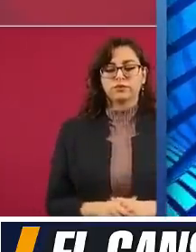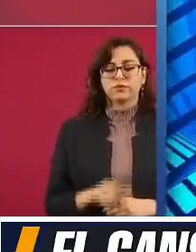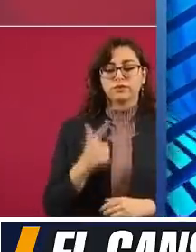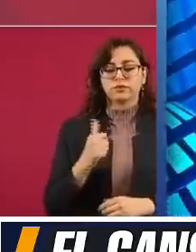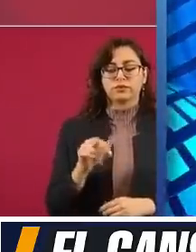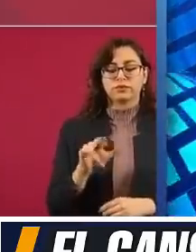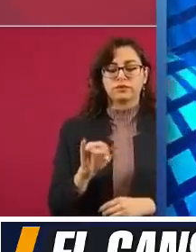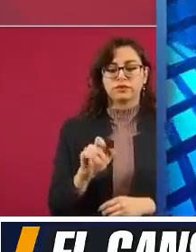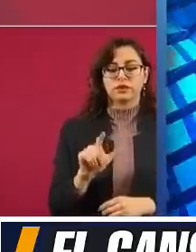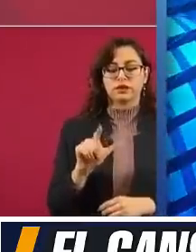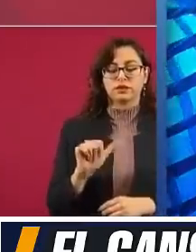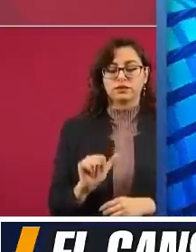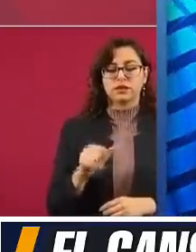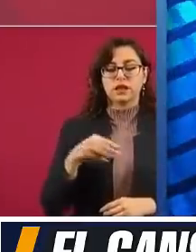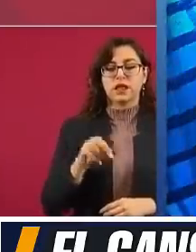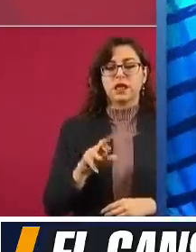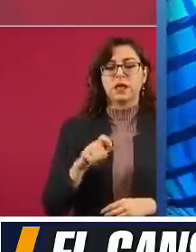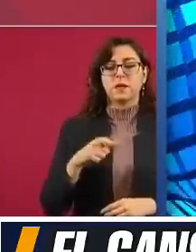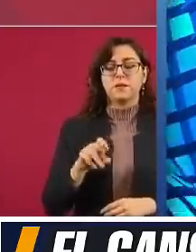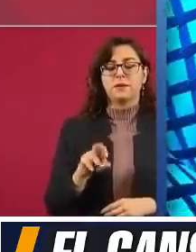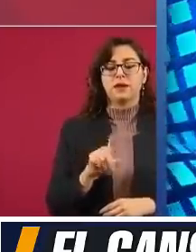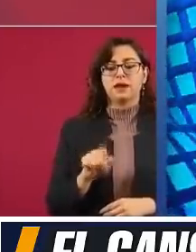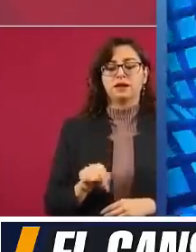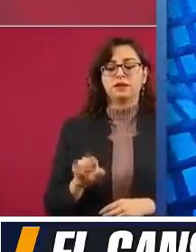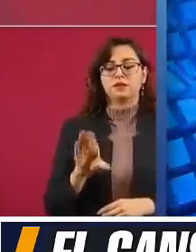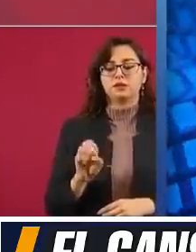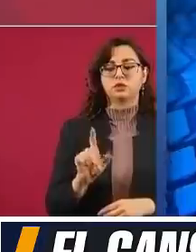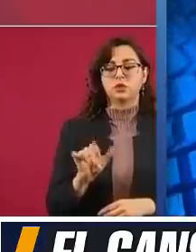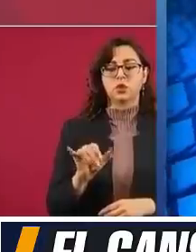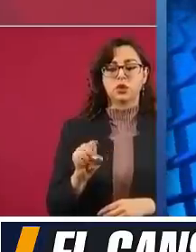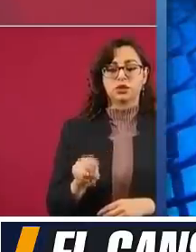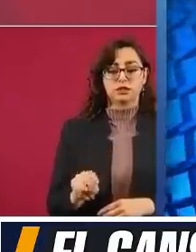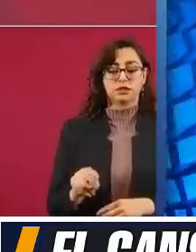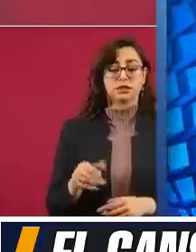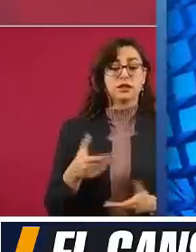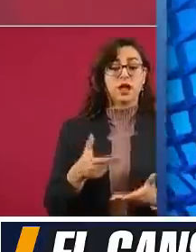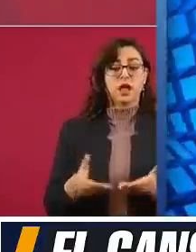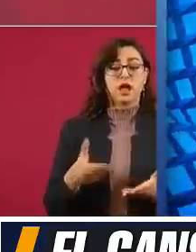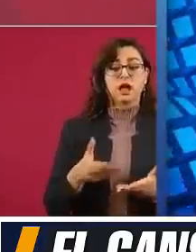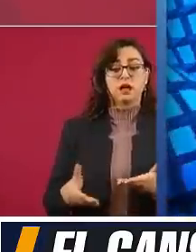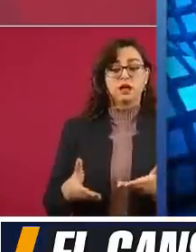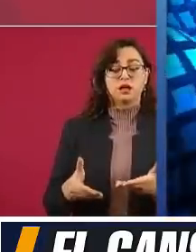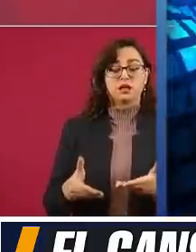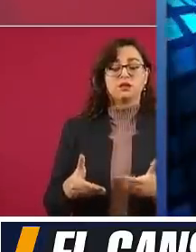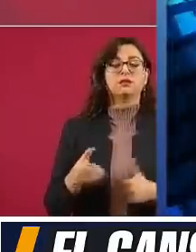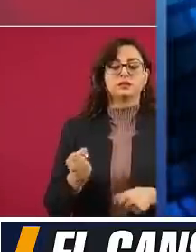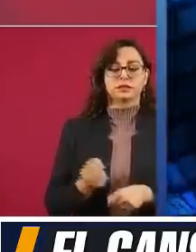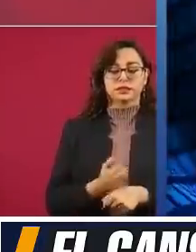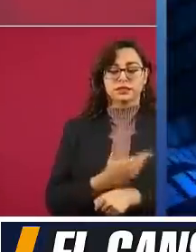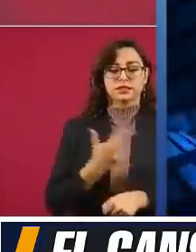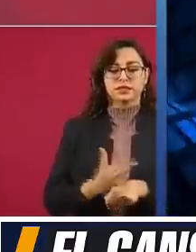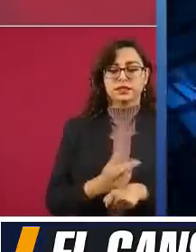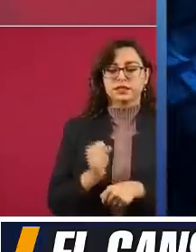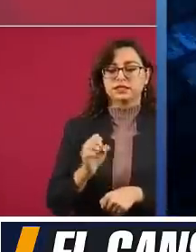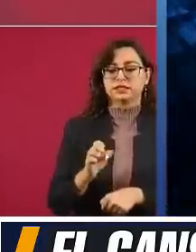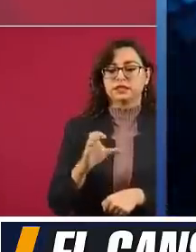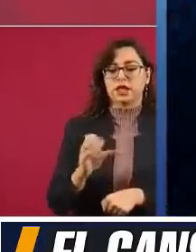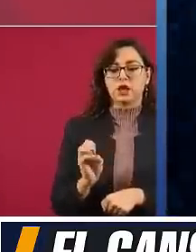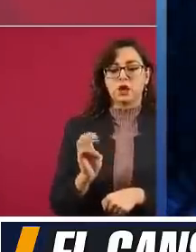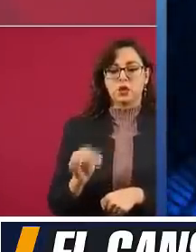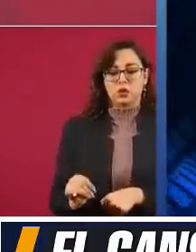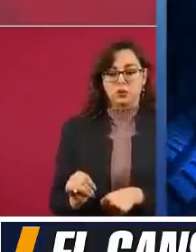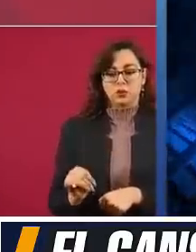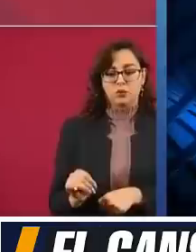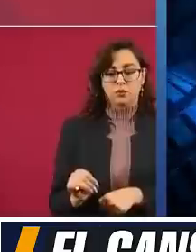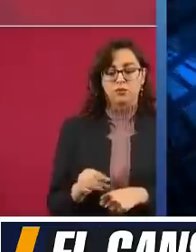Graciela Márquez Colín, que actualmente se desempeña como secretaria de Economía.